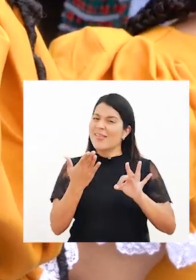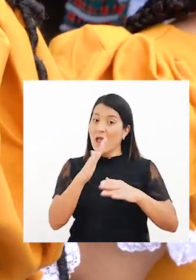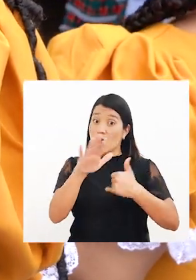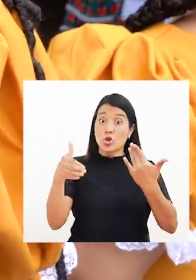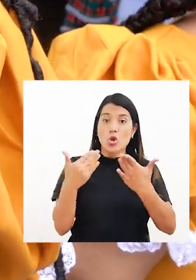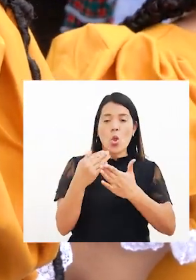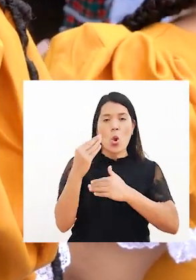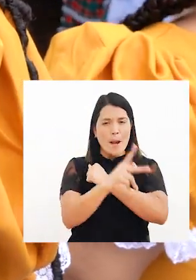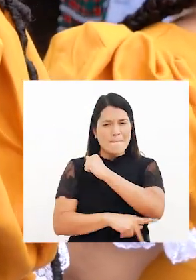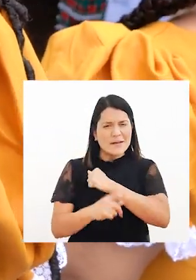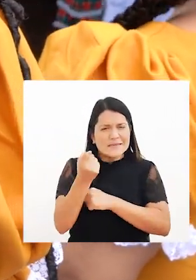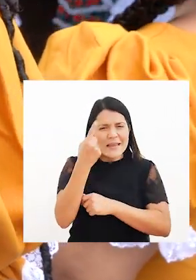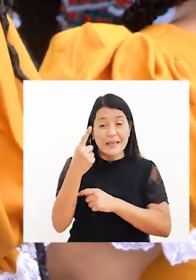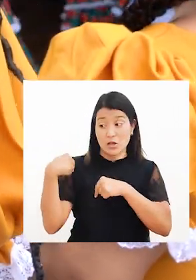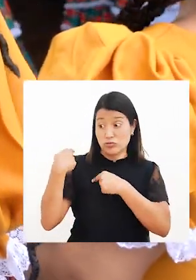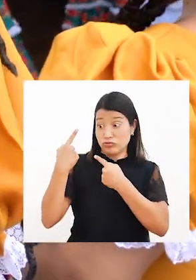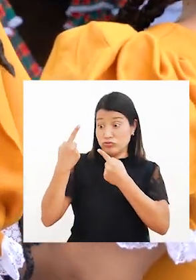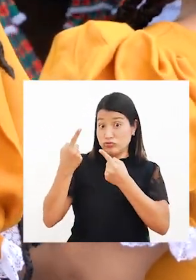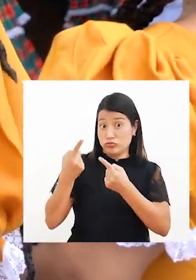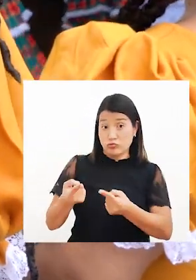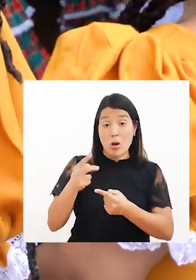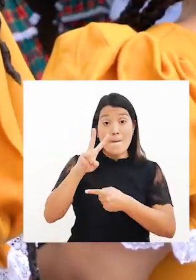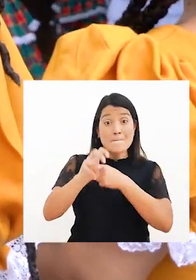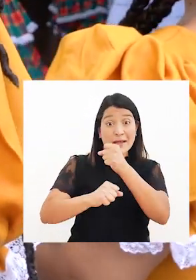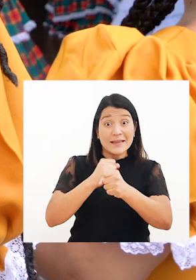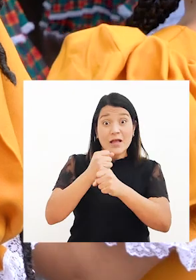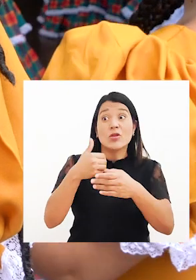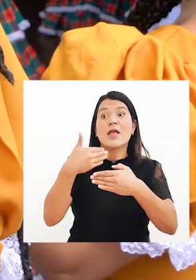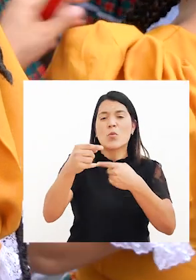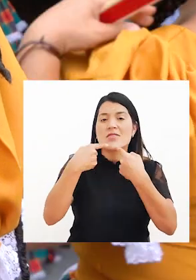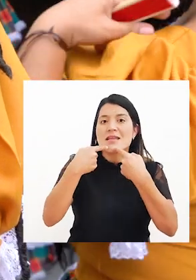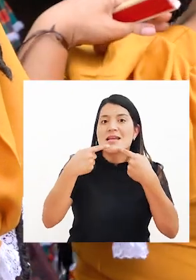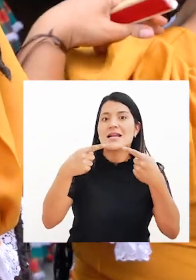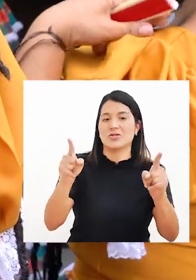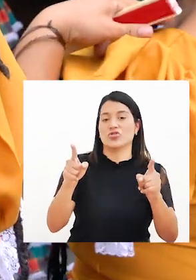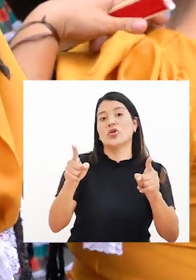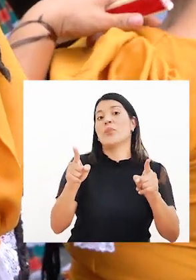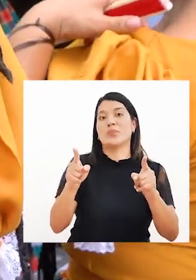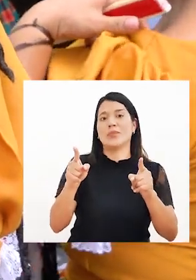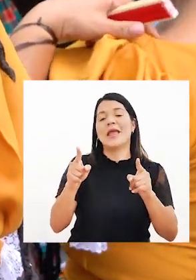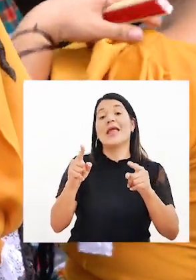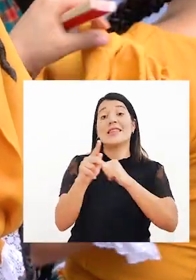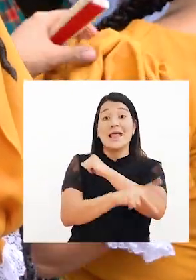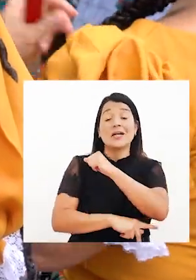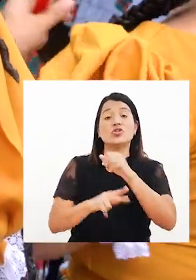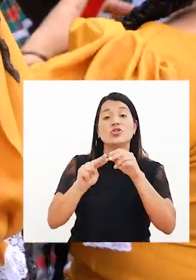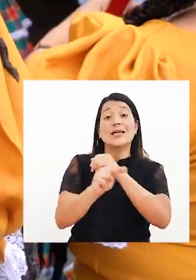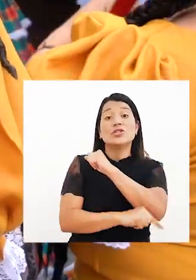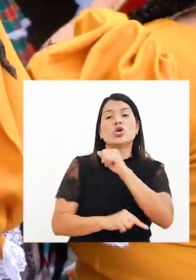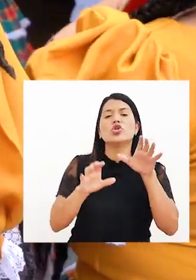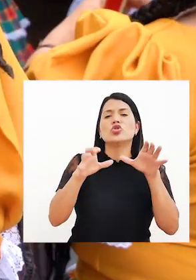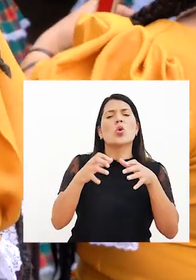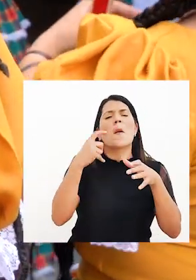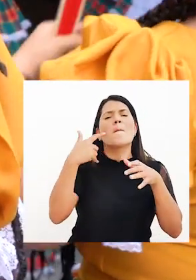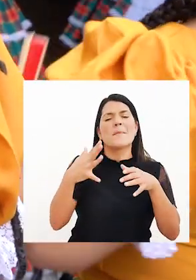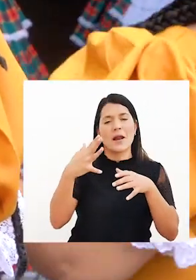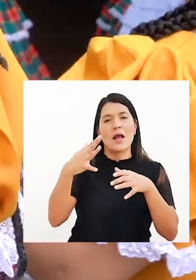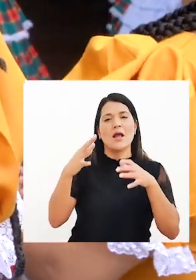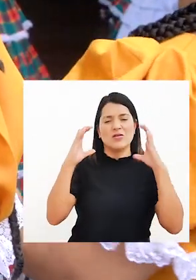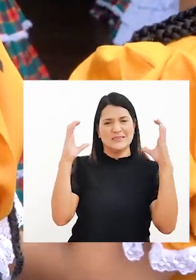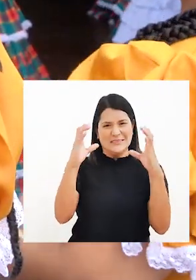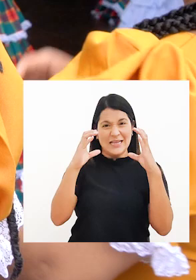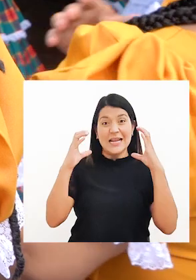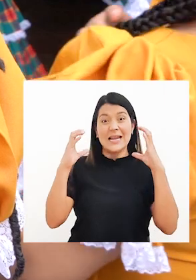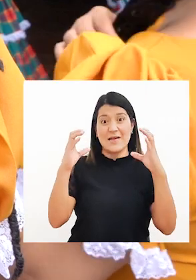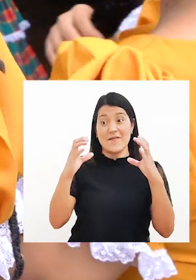estos 20 años, después de la declaratoria de la Organización de las Naciones Unidas para conmemorar el decenio de los afrodescendientes, lo